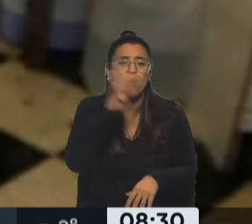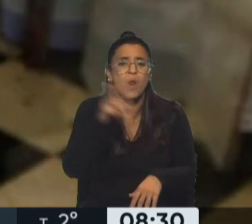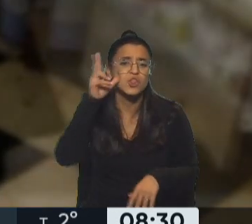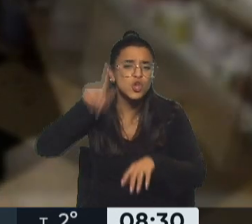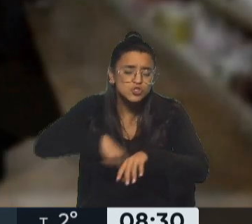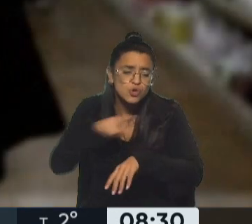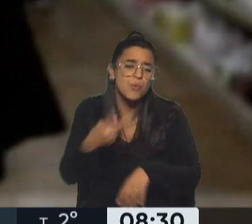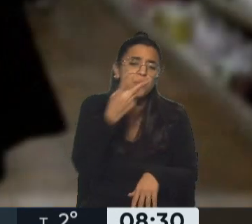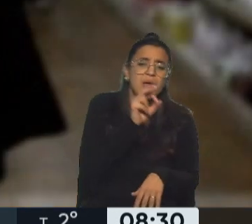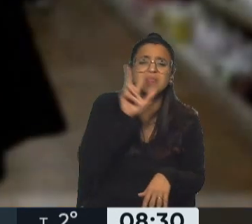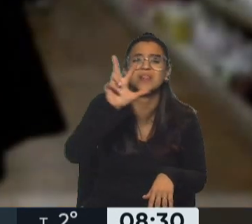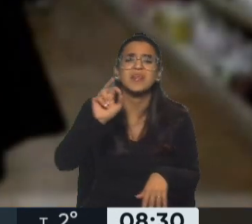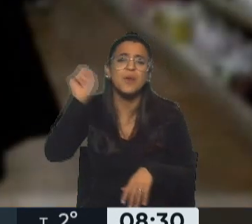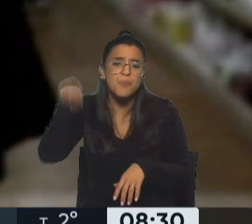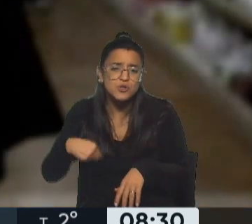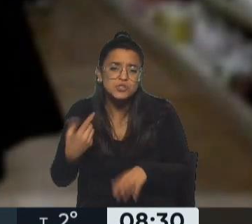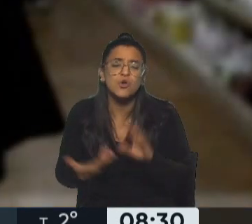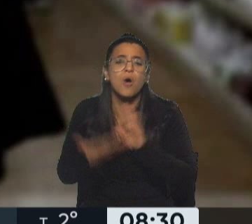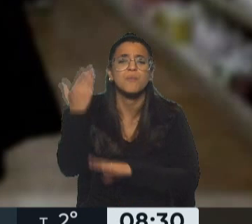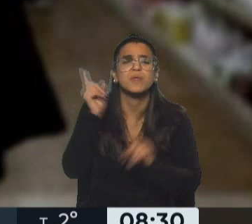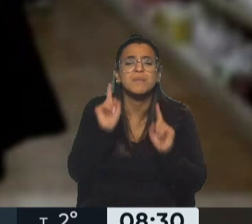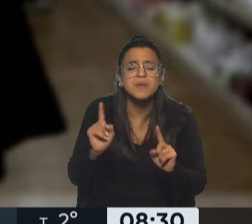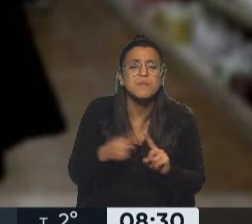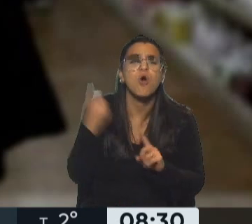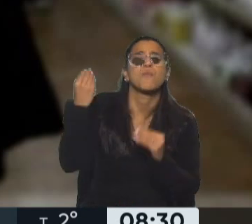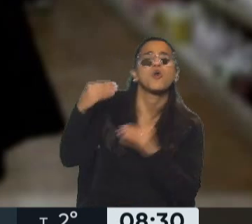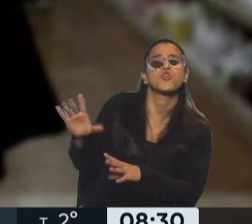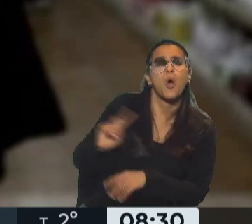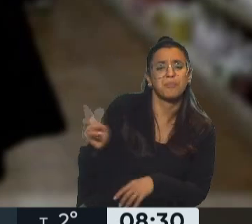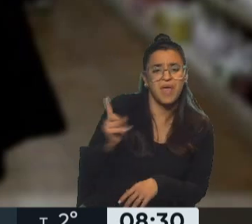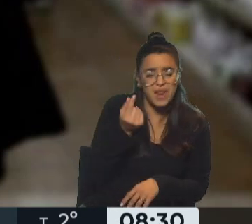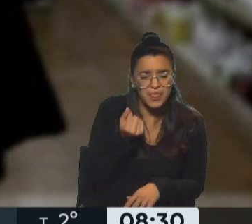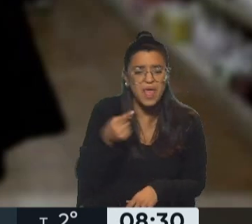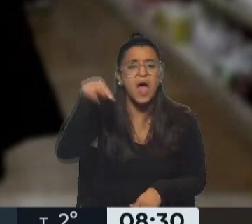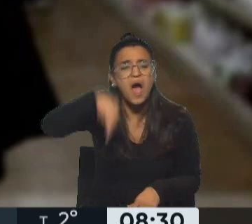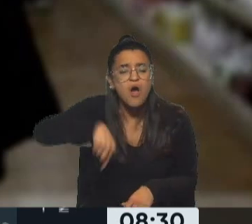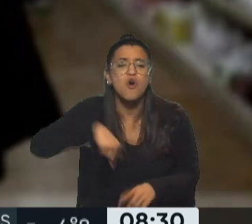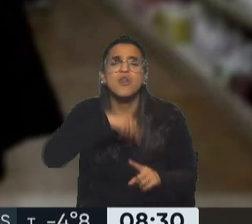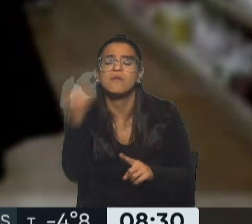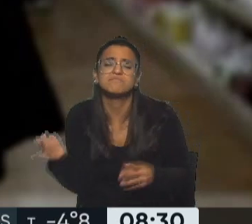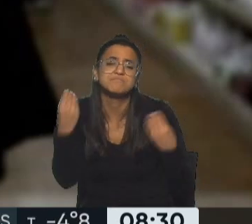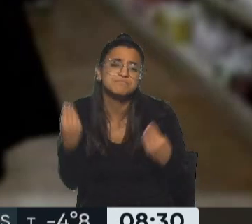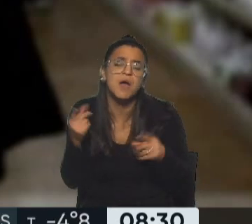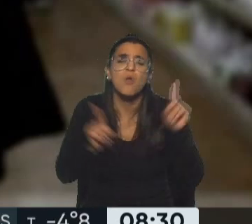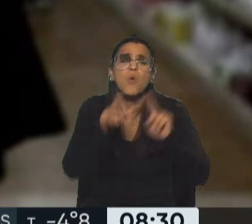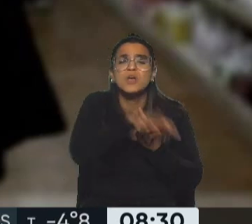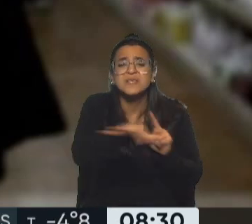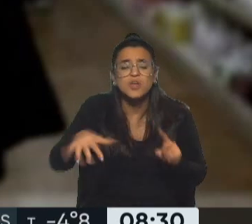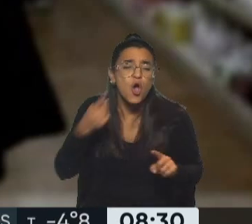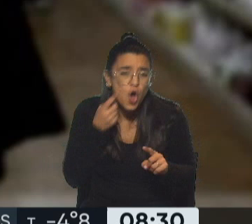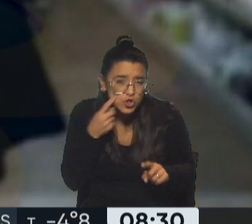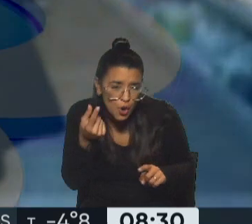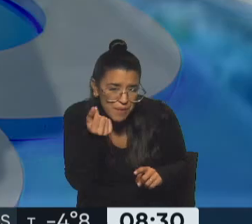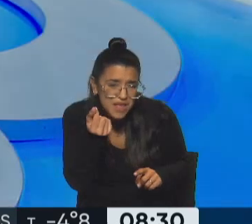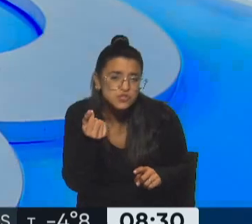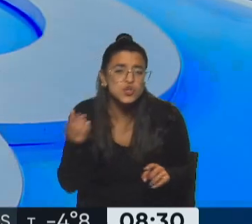horas entre un 20 y un 30% en función de esto que dice usted, de no perder. Ahora, la alternativa del otro lado de algunos sectores es control de